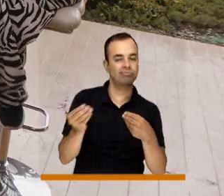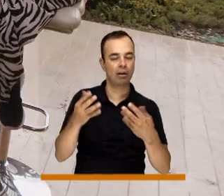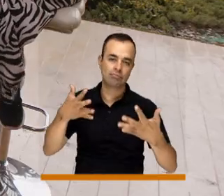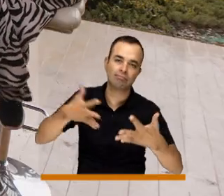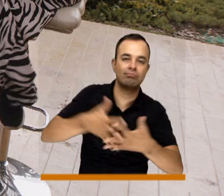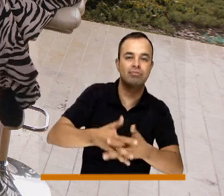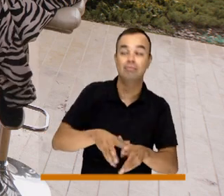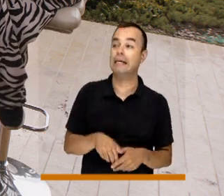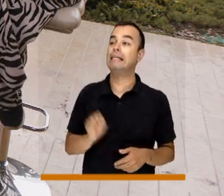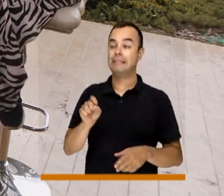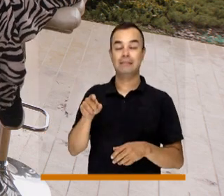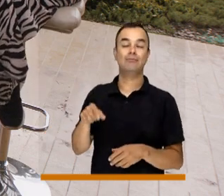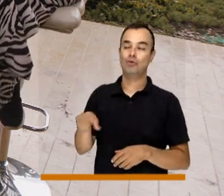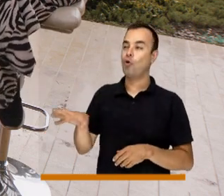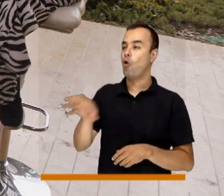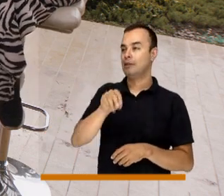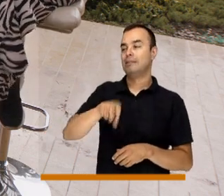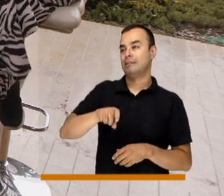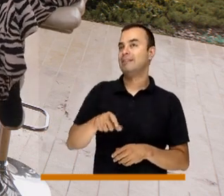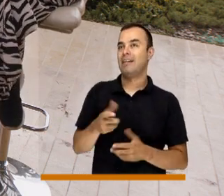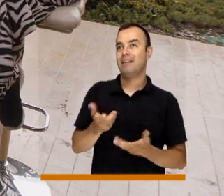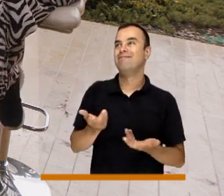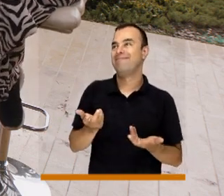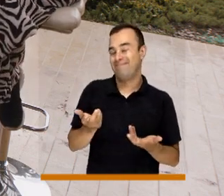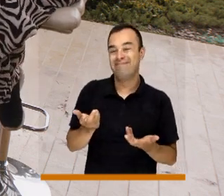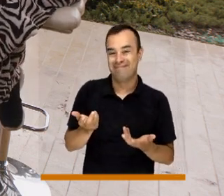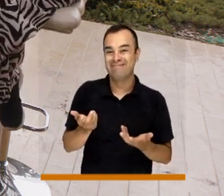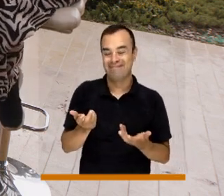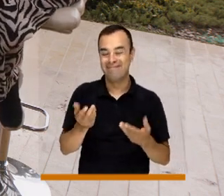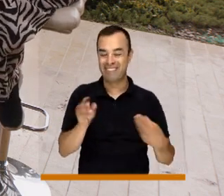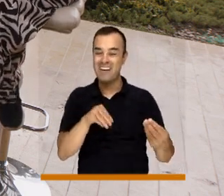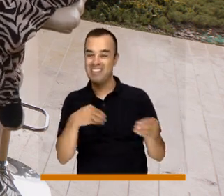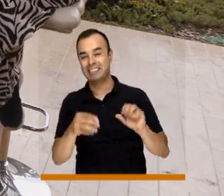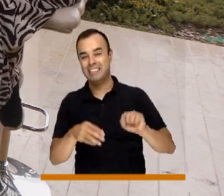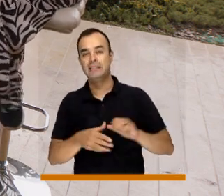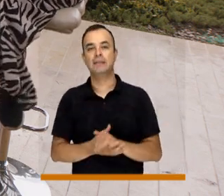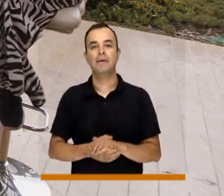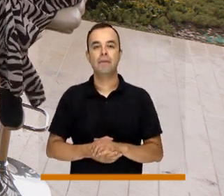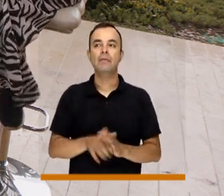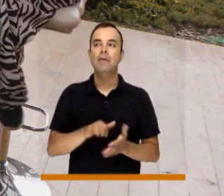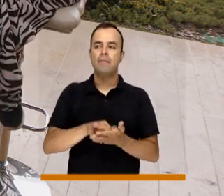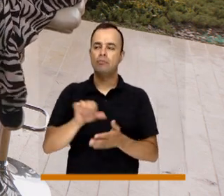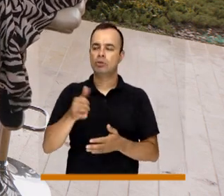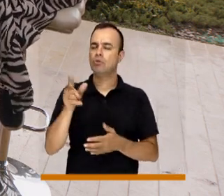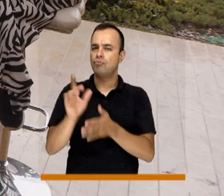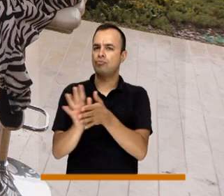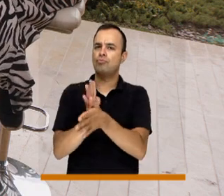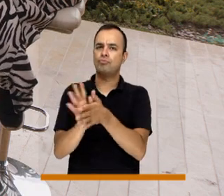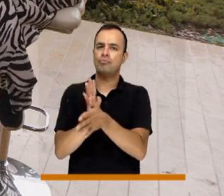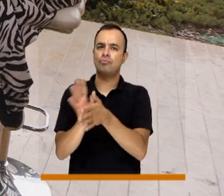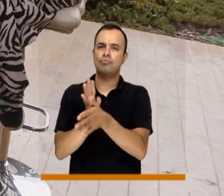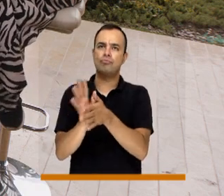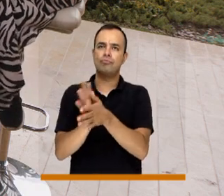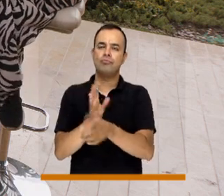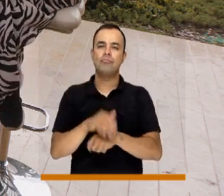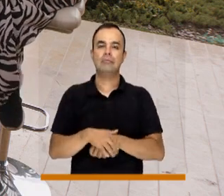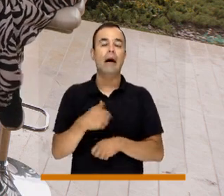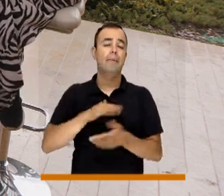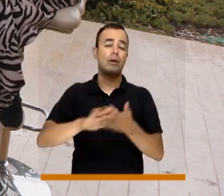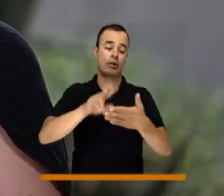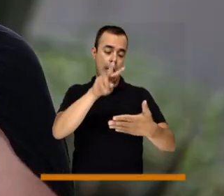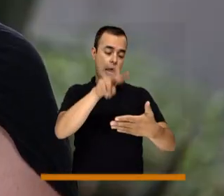grande, porque esas nuestras formaciones... Todos nos podemos rehabilitar en este estado. Bien lo decías, o sea, es que yo